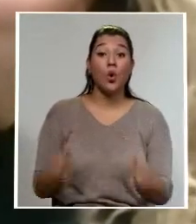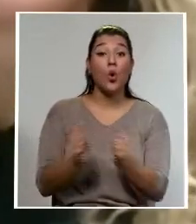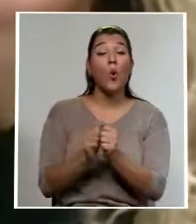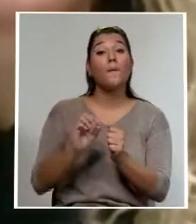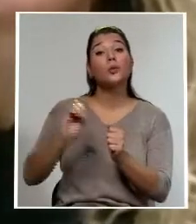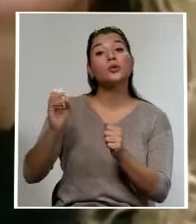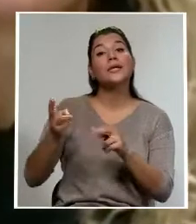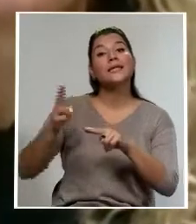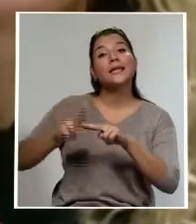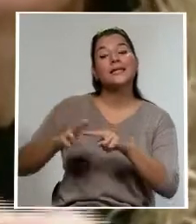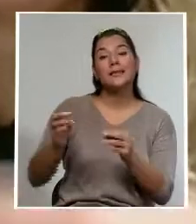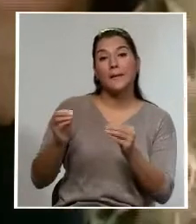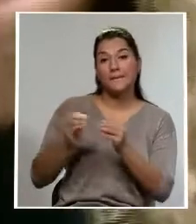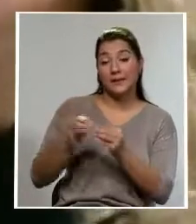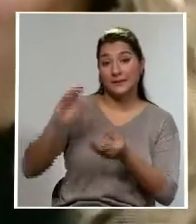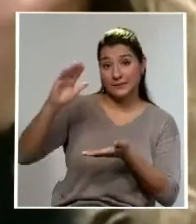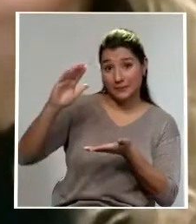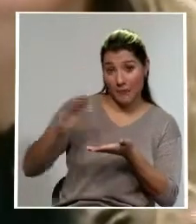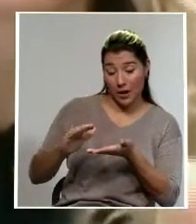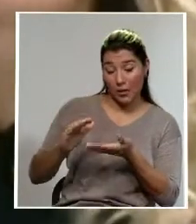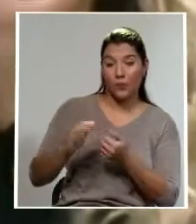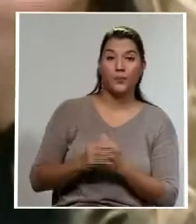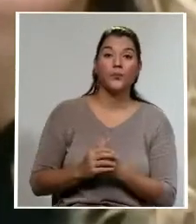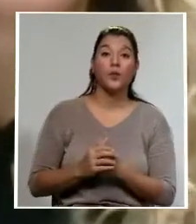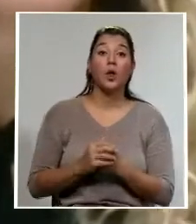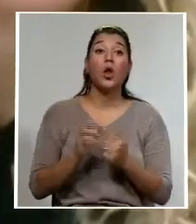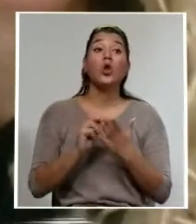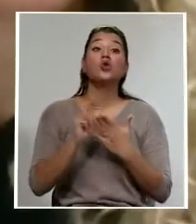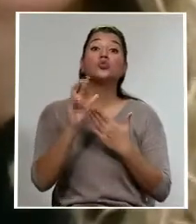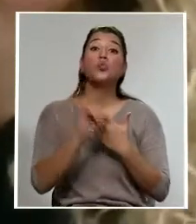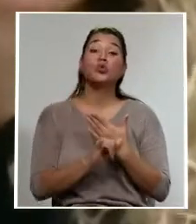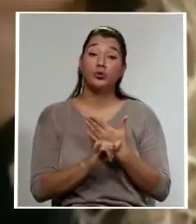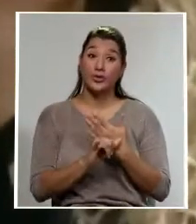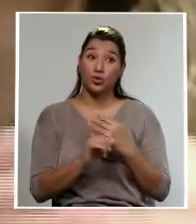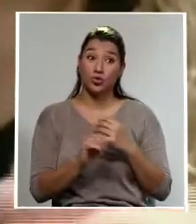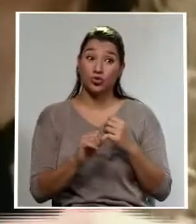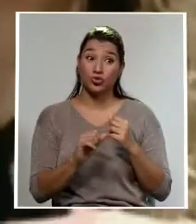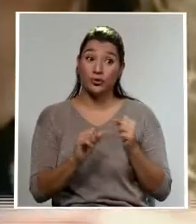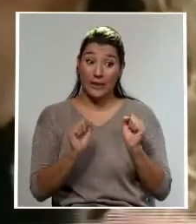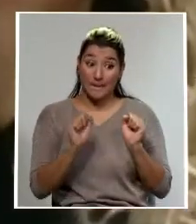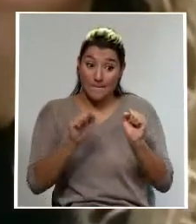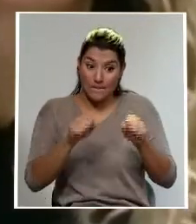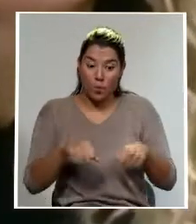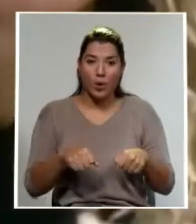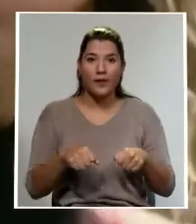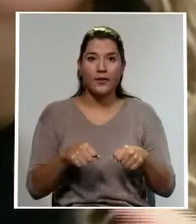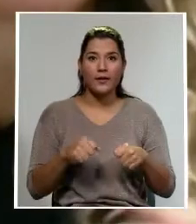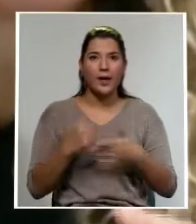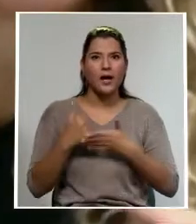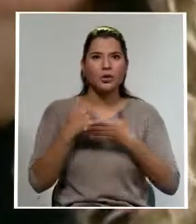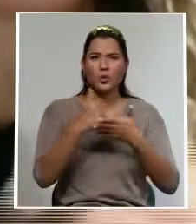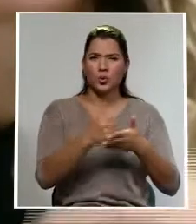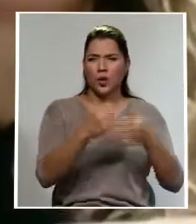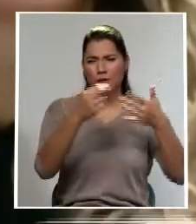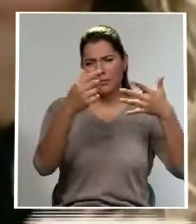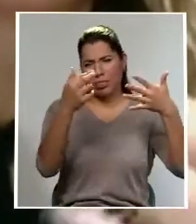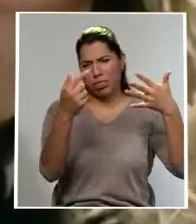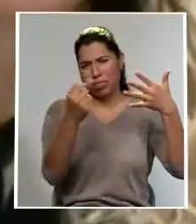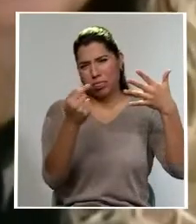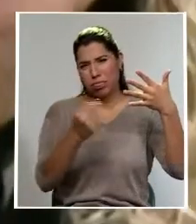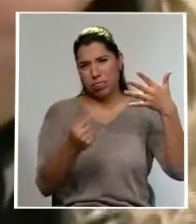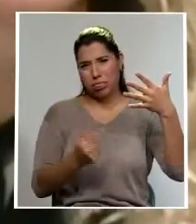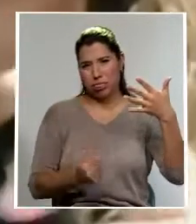sea, el listado de proyectos que se puede atender es bastante amplio. Entonces, digamos, en el tema ambiental podríamos estar hablando